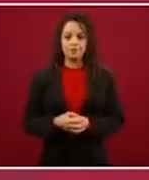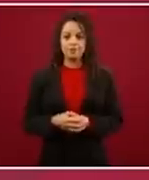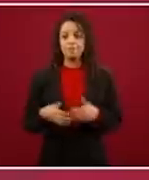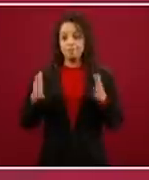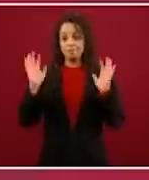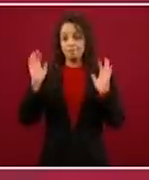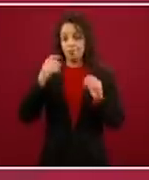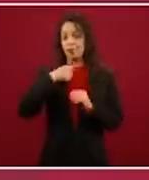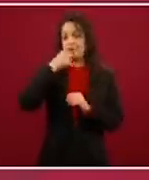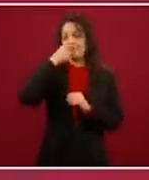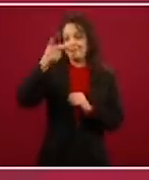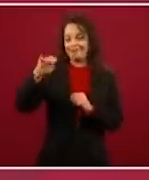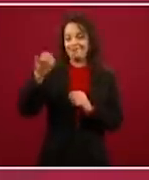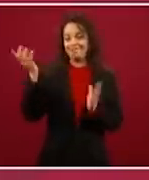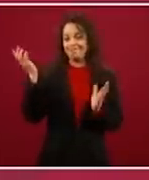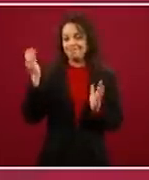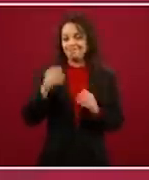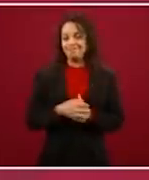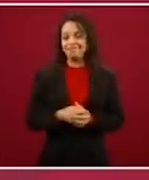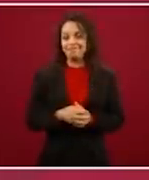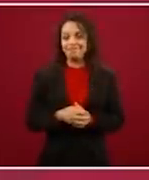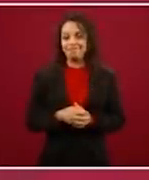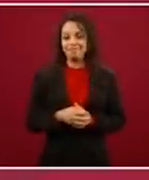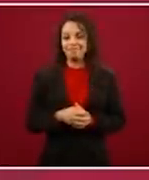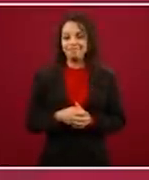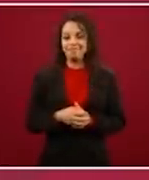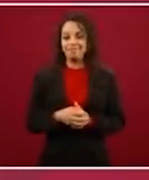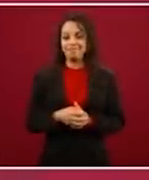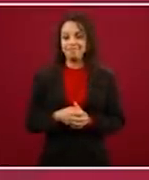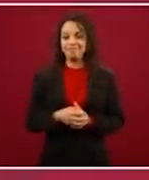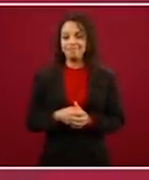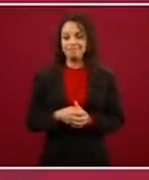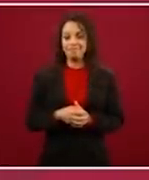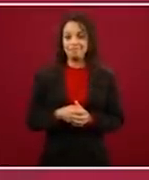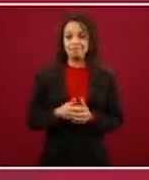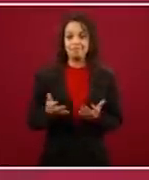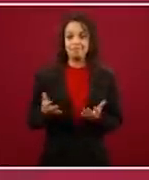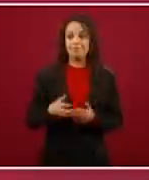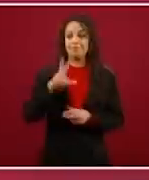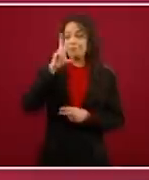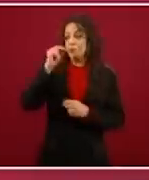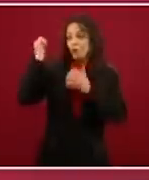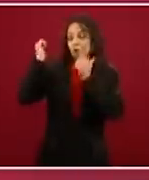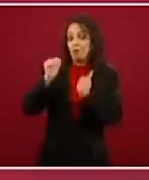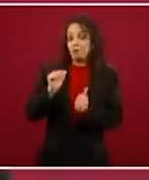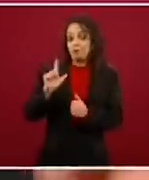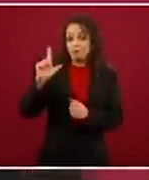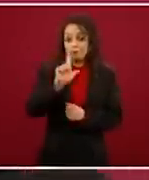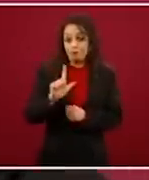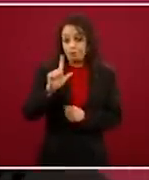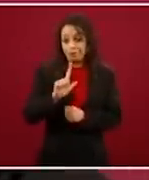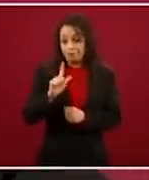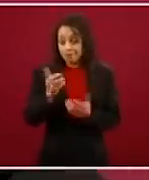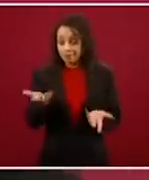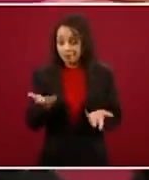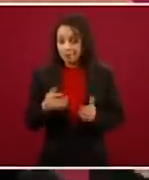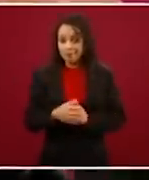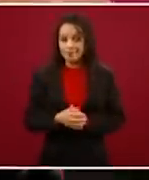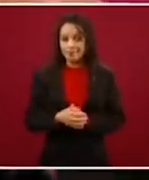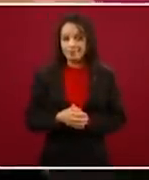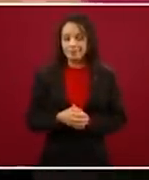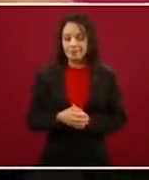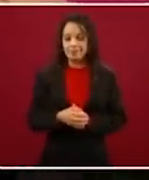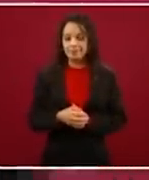les decía, ni siquiera iba a llegar el lunes. O sea que estamos